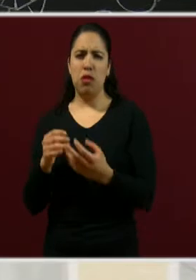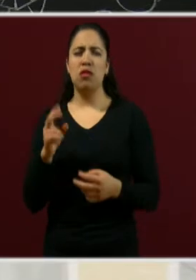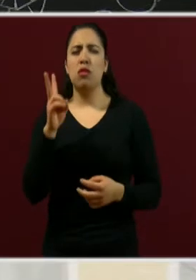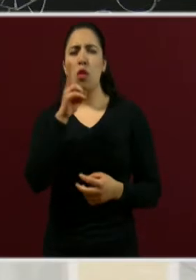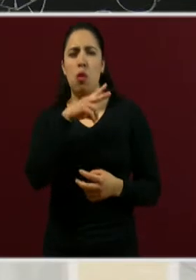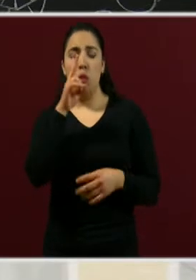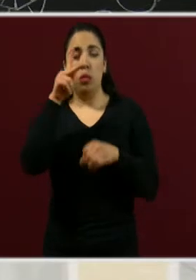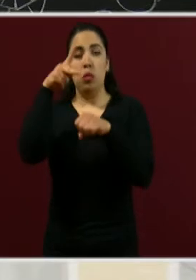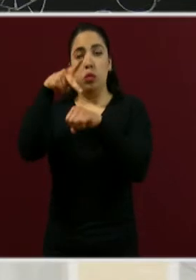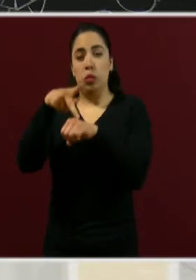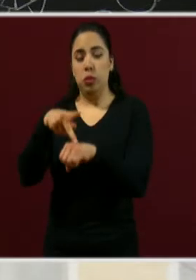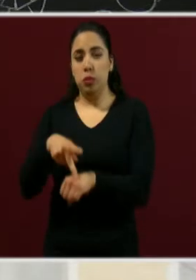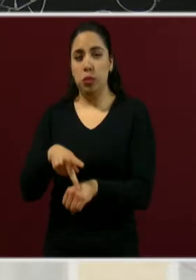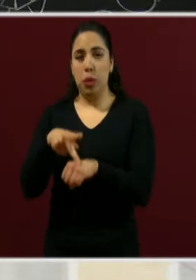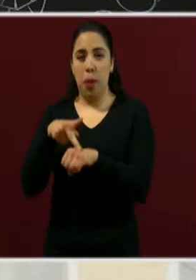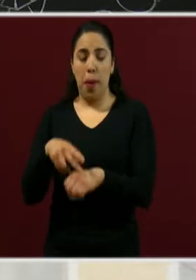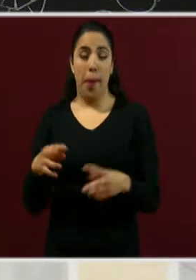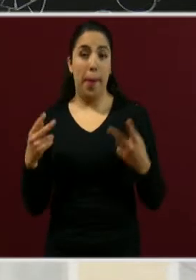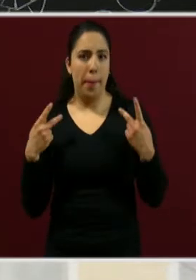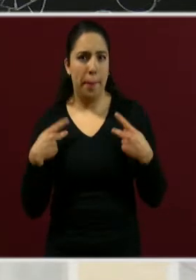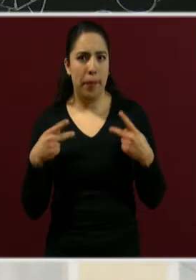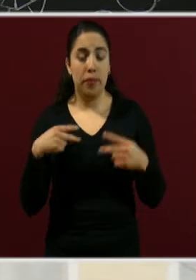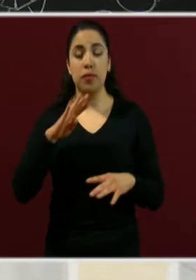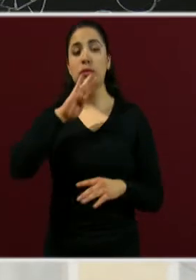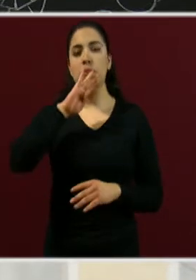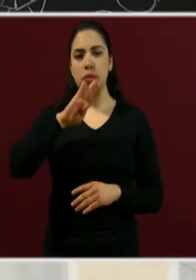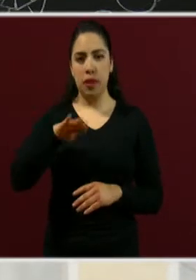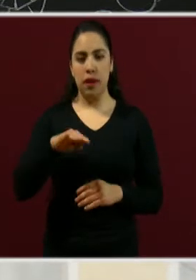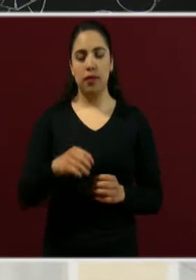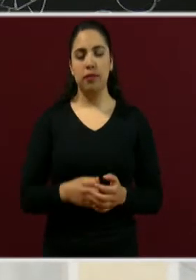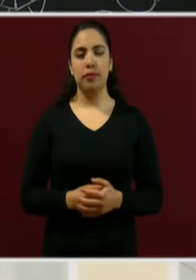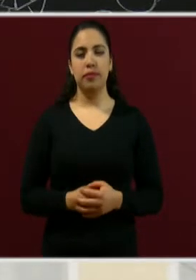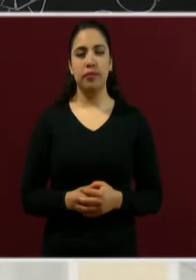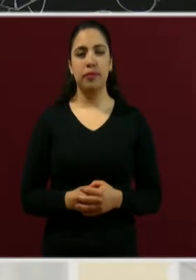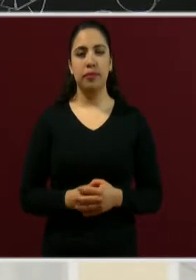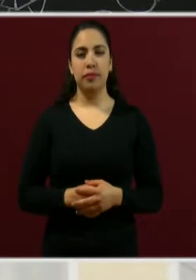gases pesados que son tóxicos para los seres humanos.